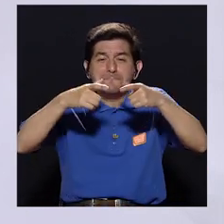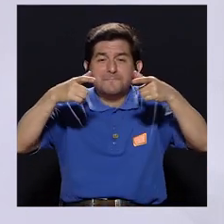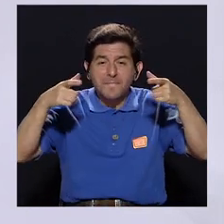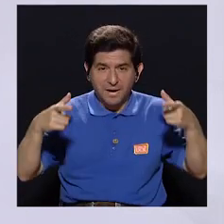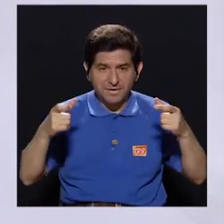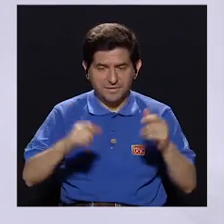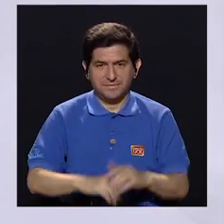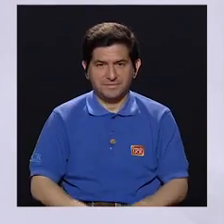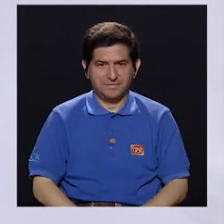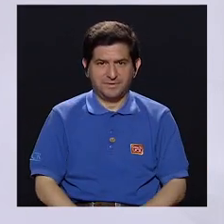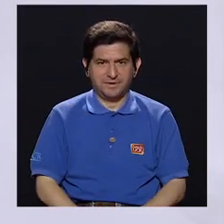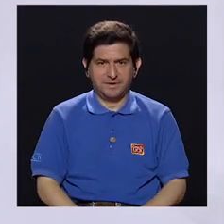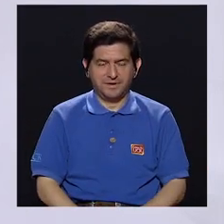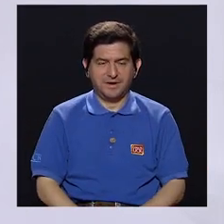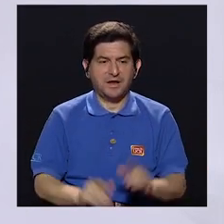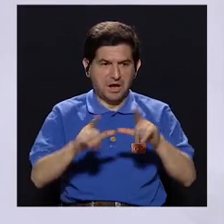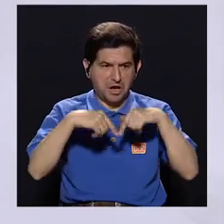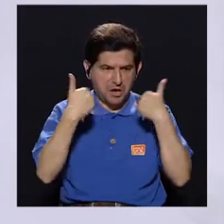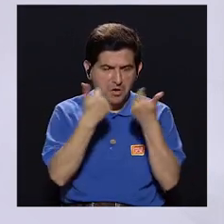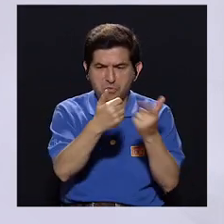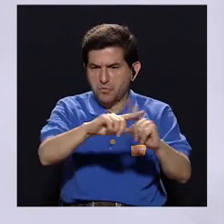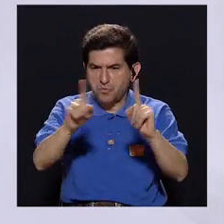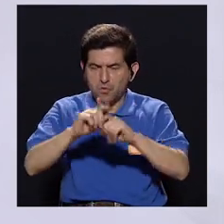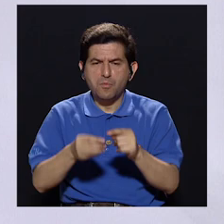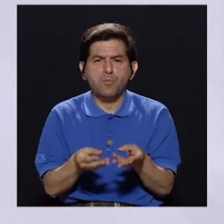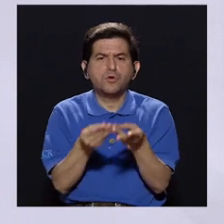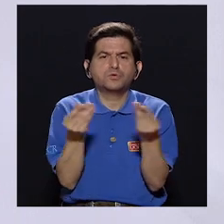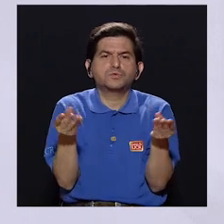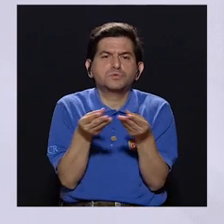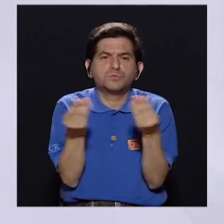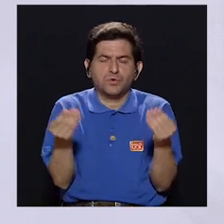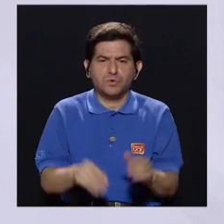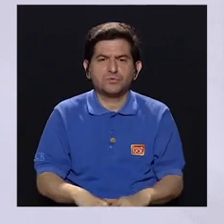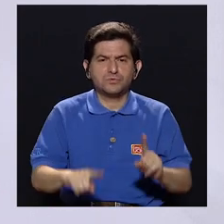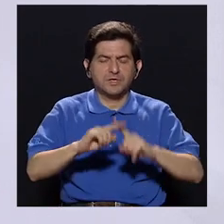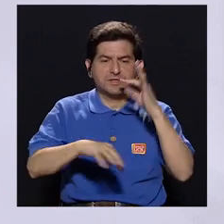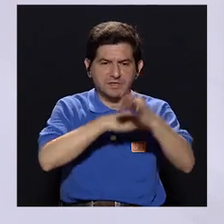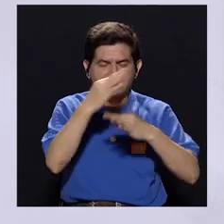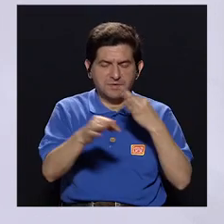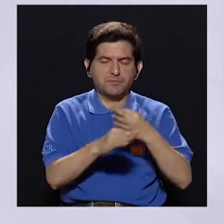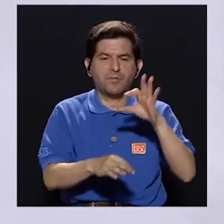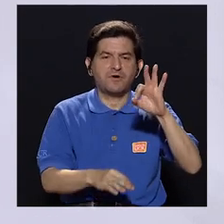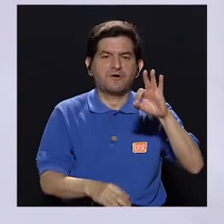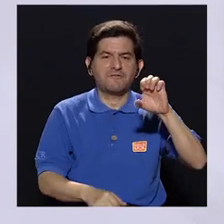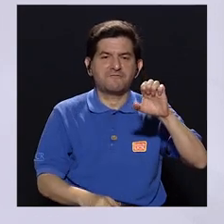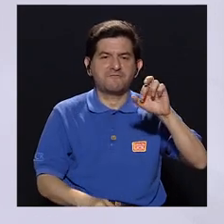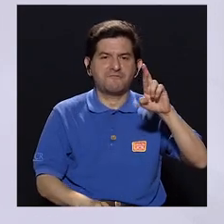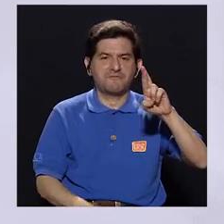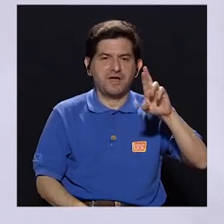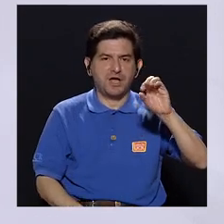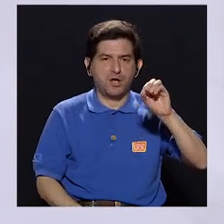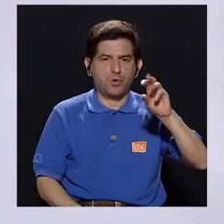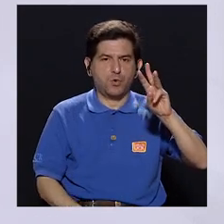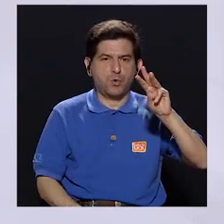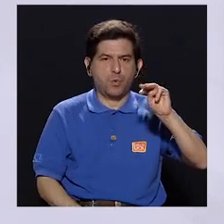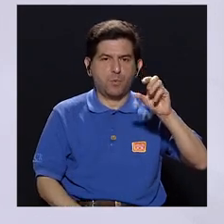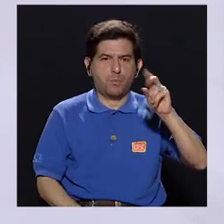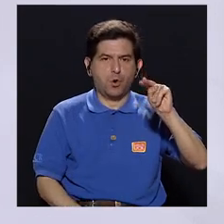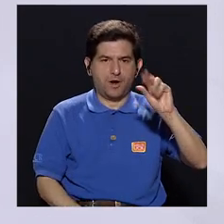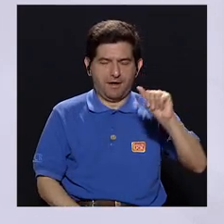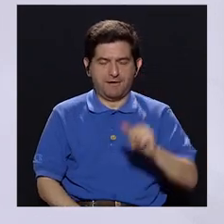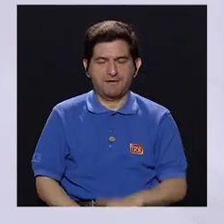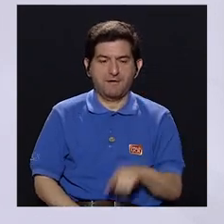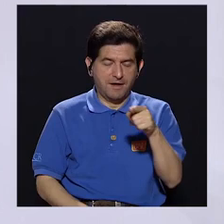la mayoría bueno muchos grupos de insectos pueden producir diversos tipos de feromonas O sea que